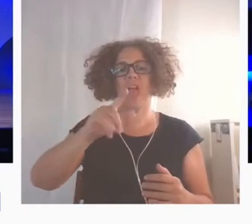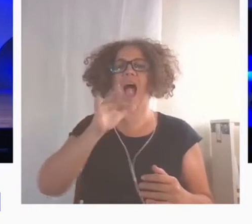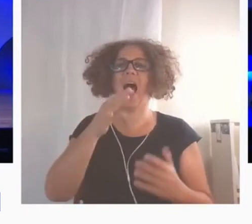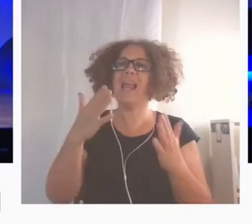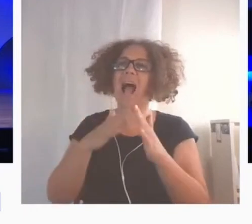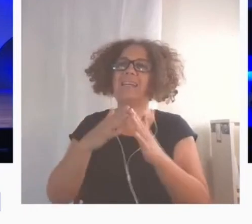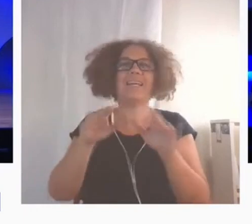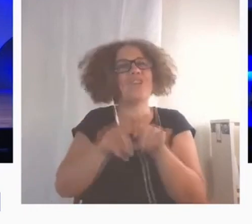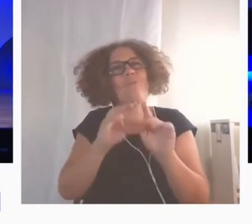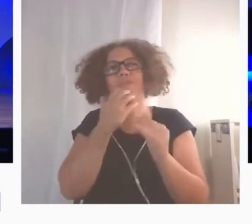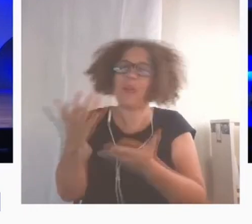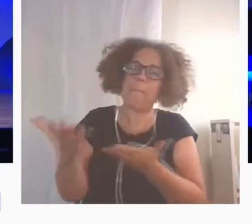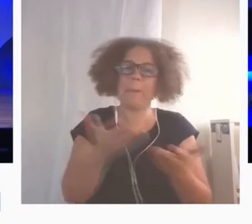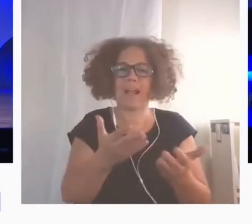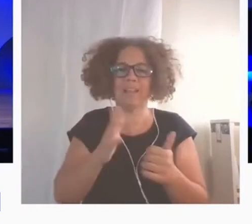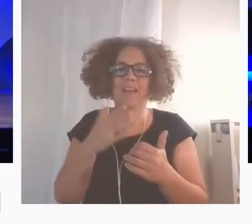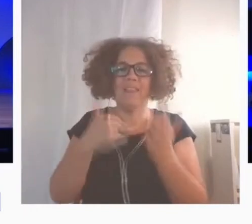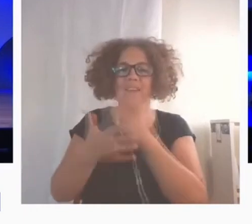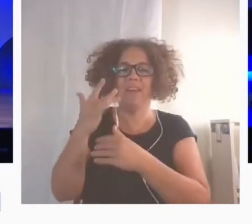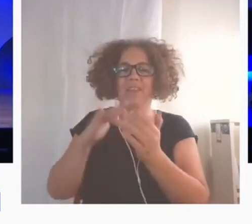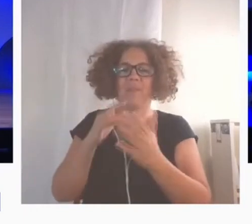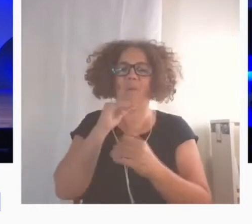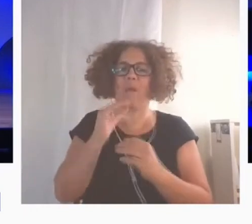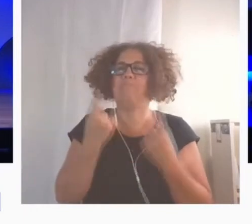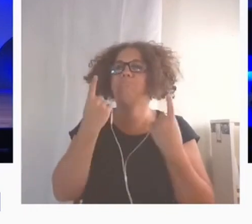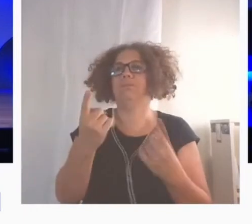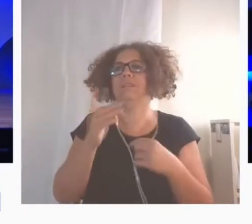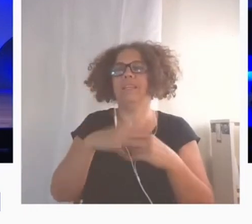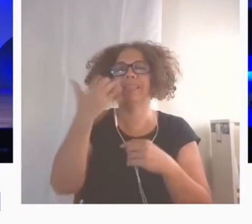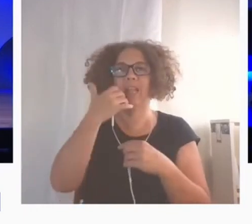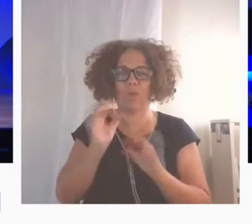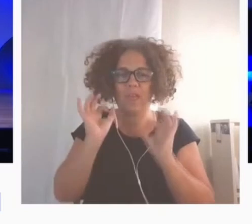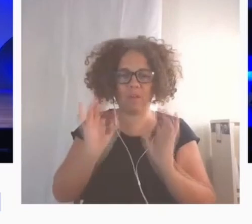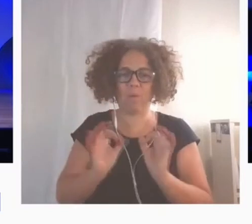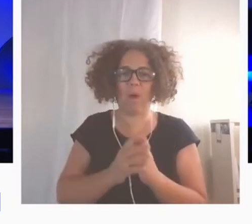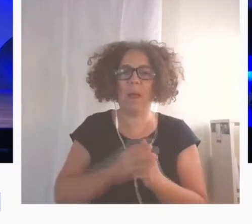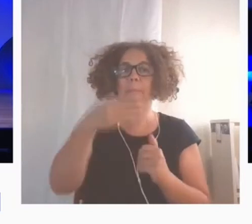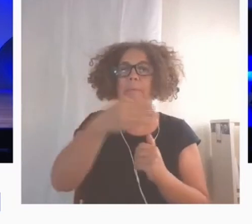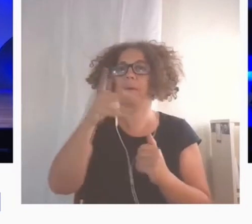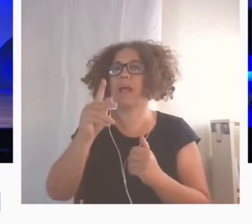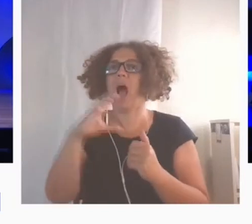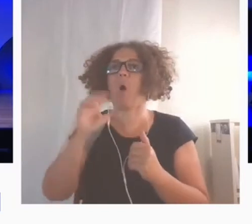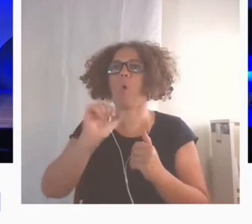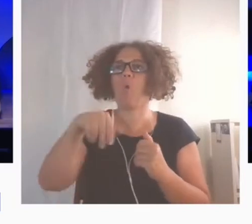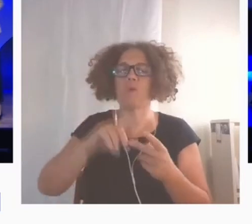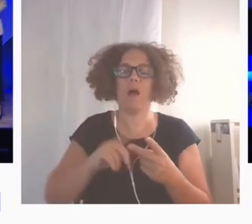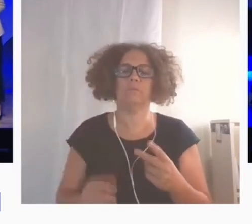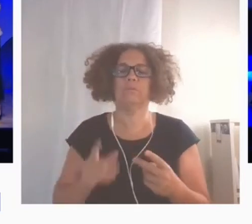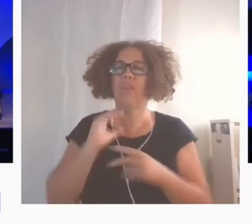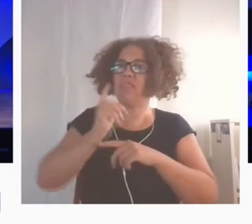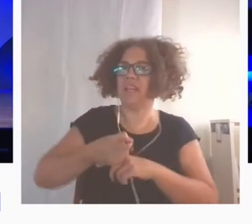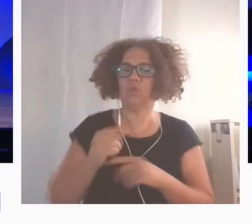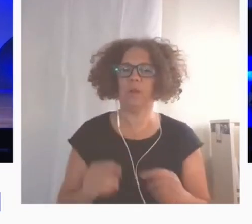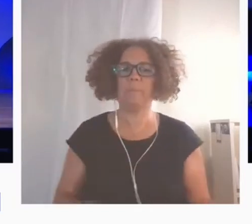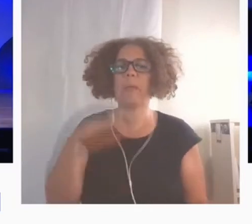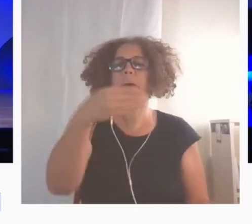decían ayer en los premios de Fair Saturday, la casa es la tierra. Directora de BBK Cuna, Eider Inunciaga. BBK